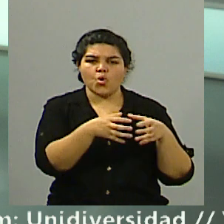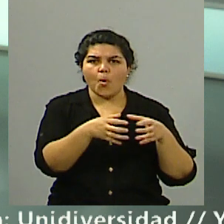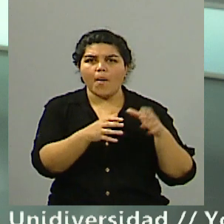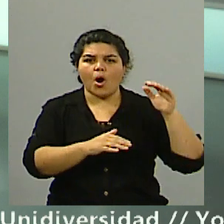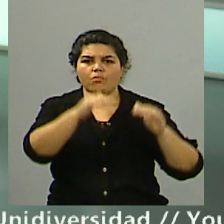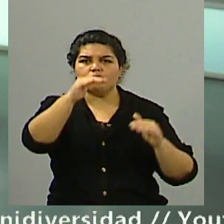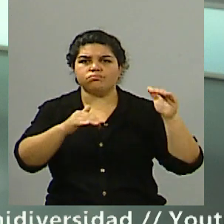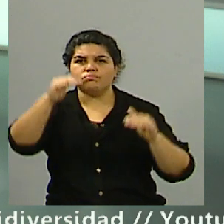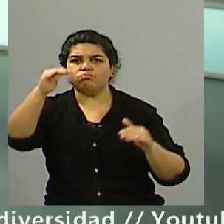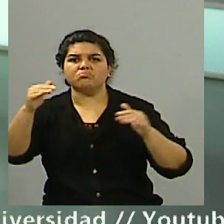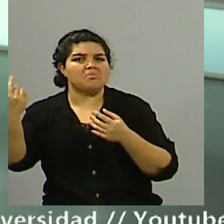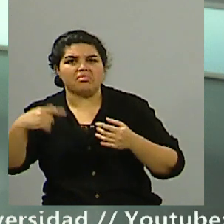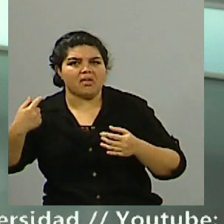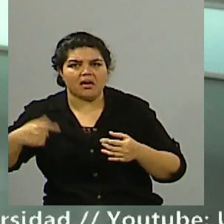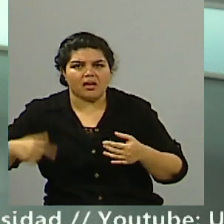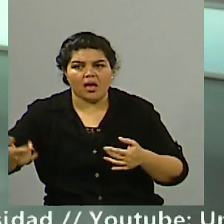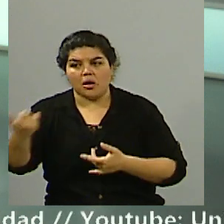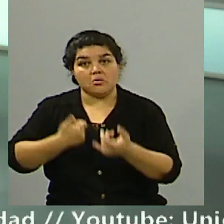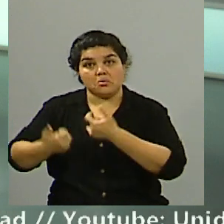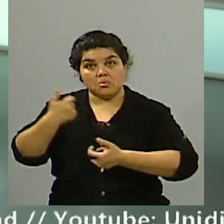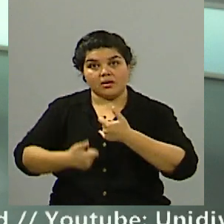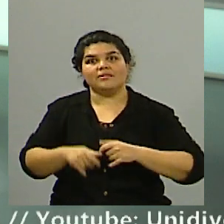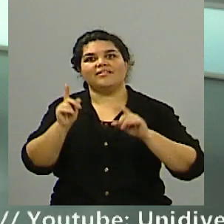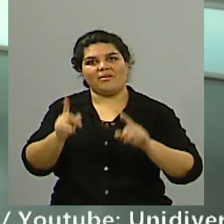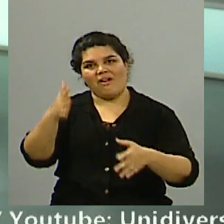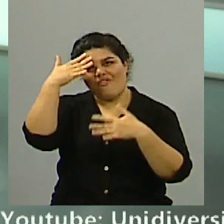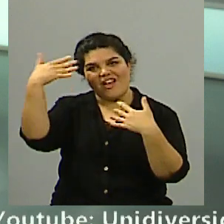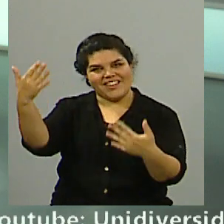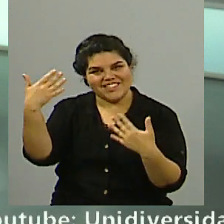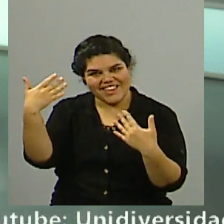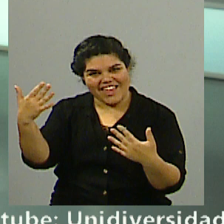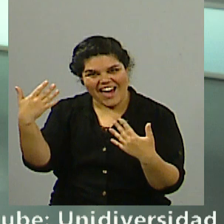disciplina del karate y por supuesto felicitarlos